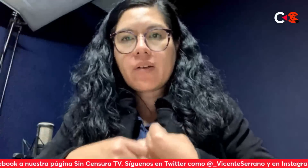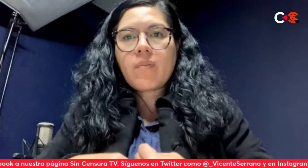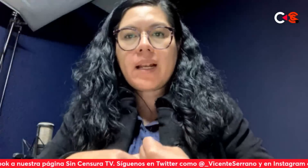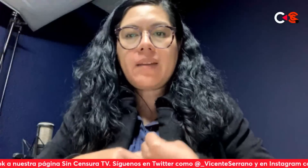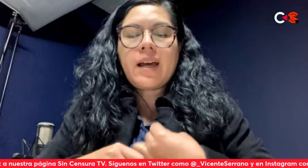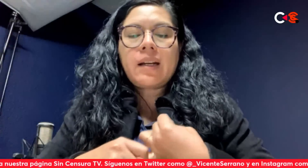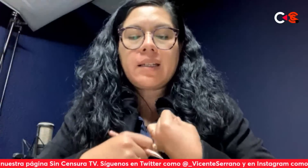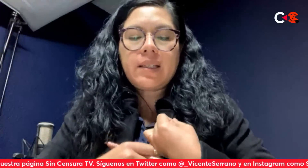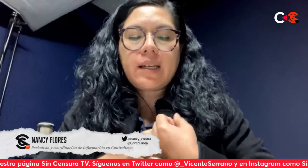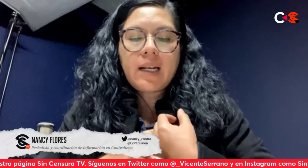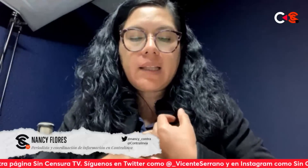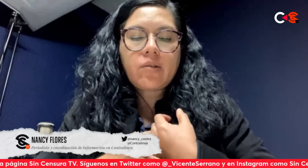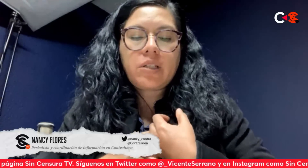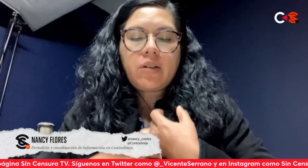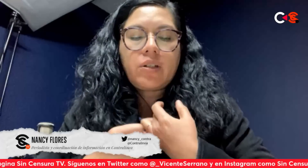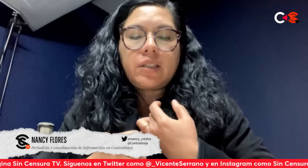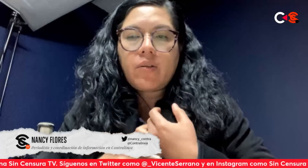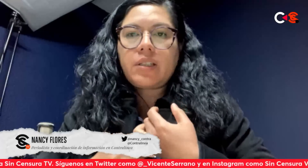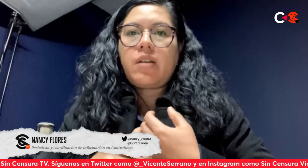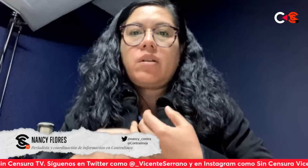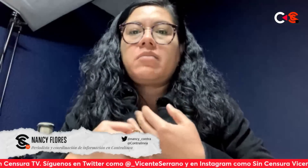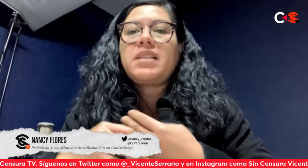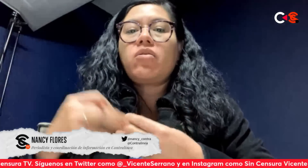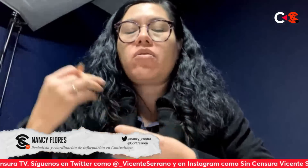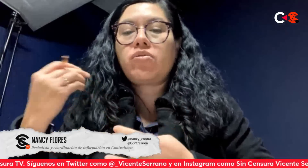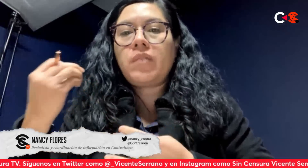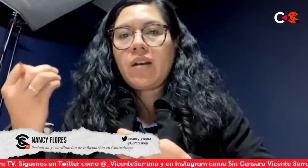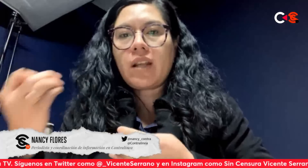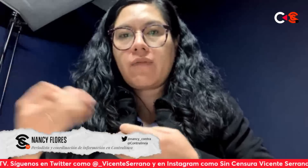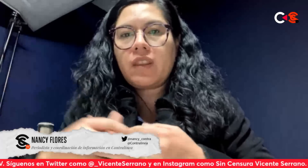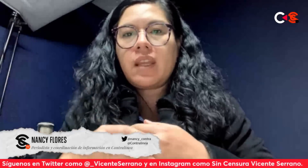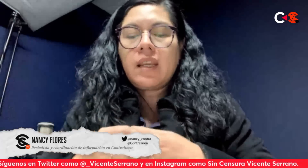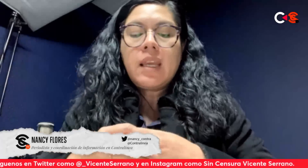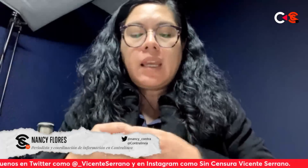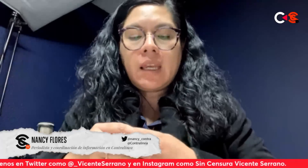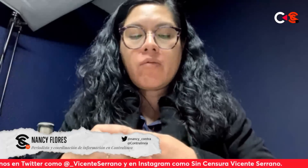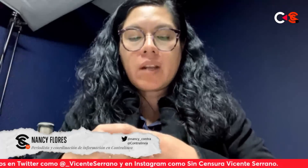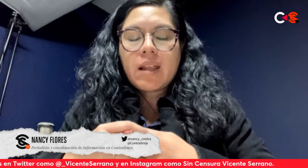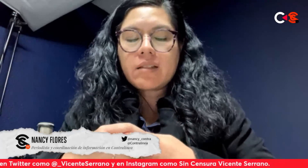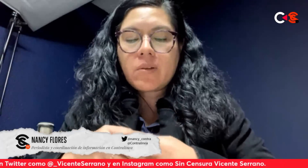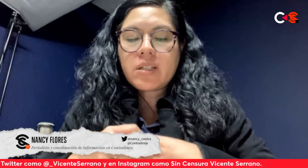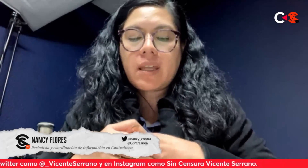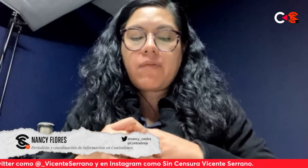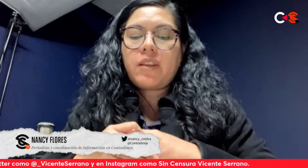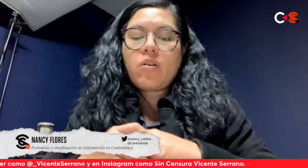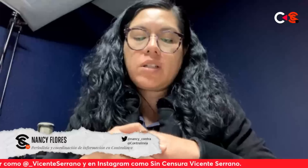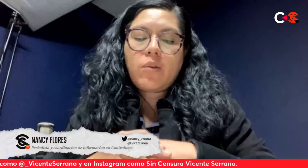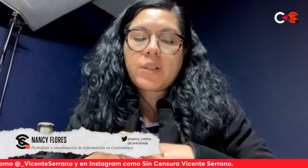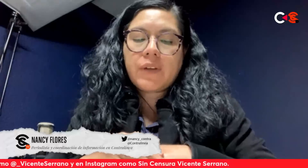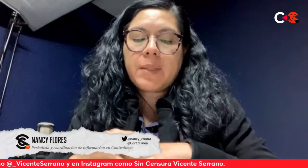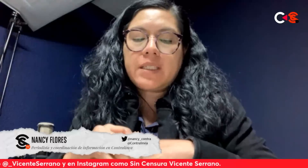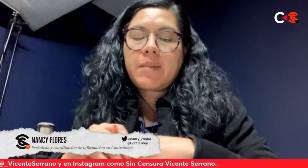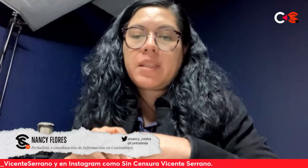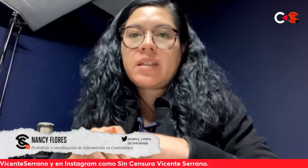iba a convalidar este gran latrocinio y sí lo hicieron, es más, lo subieron a defender y una de las voces que defendió